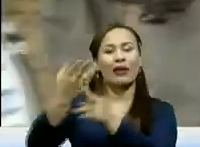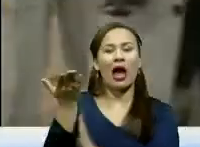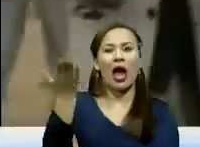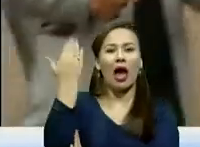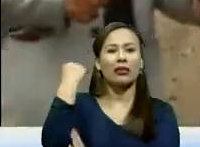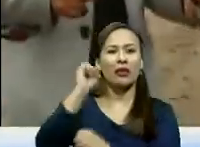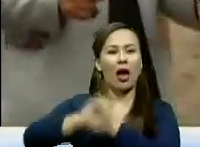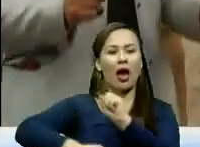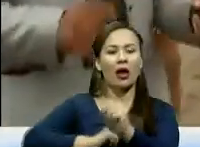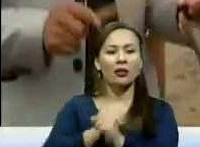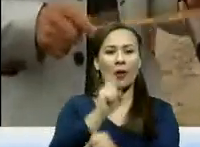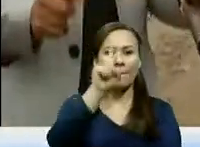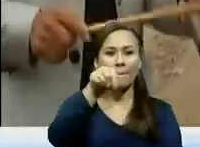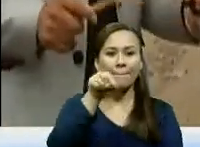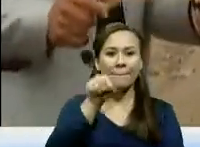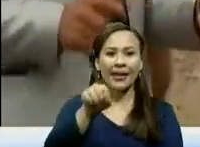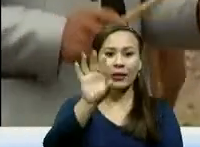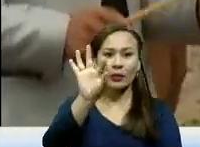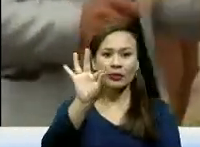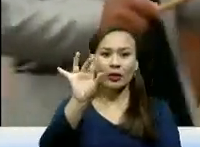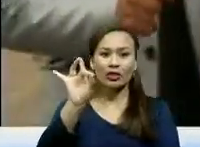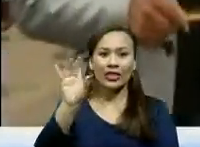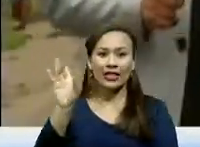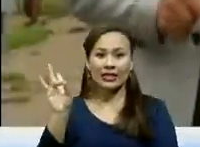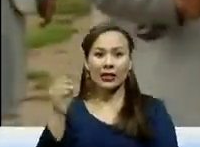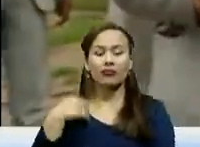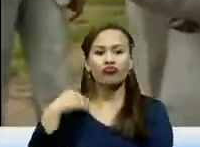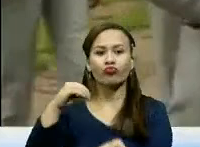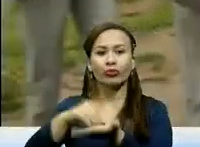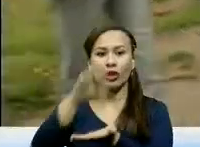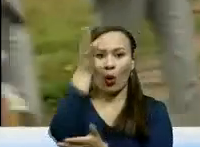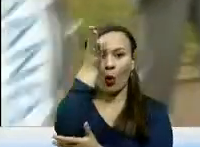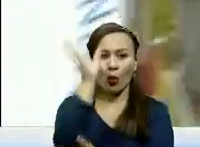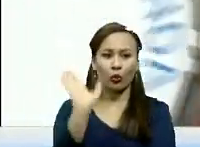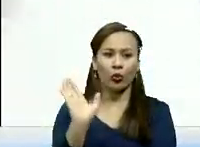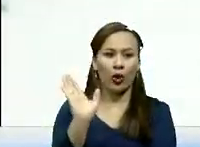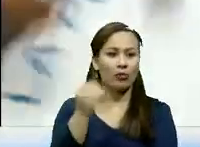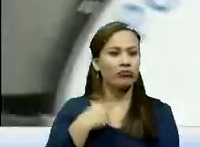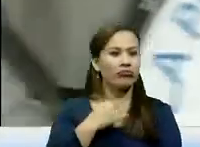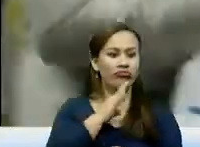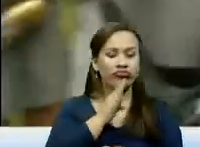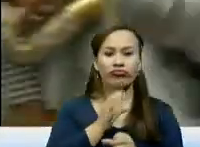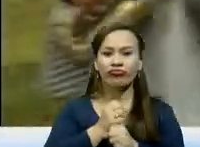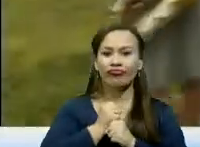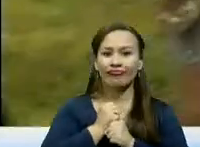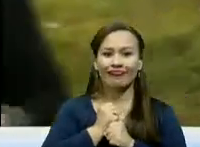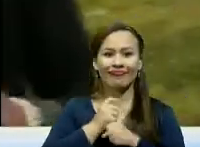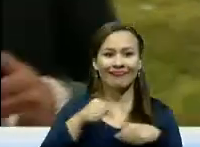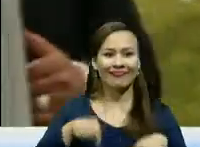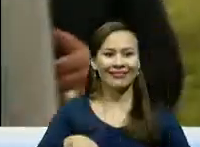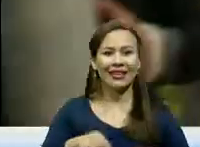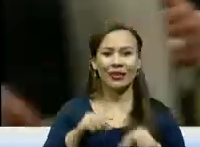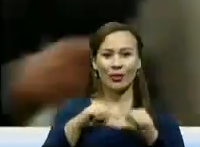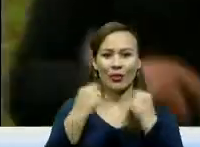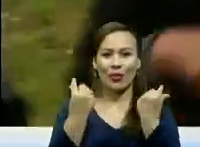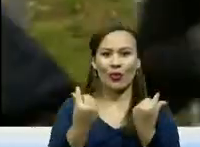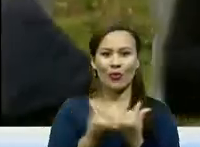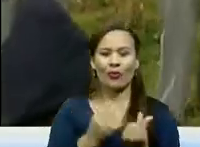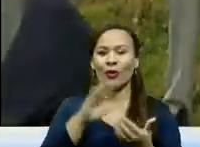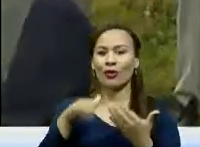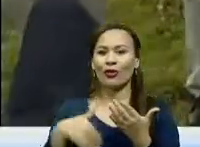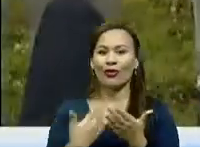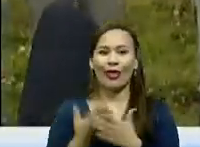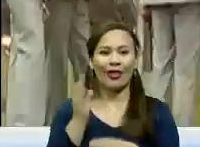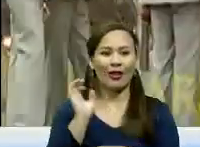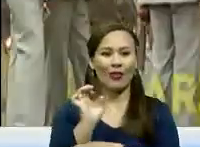1987 y se quedó como patrimonio cultural intangible de aquí del cantón y de todo el